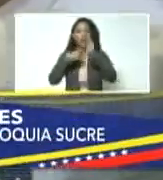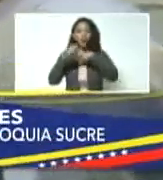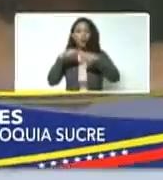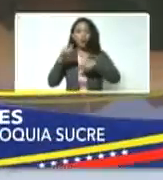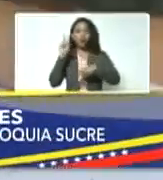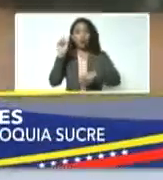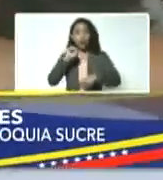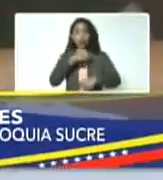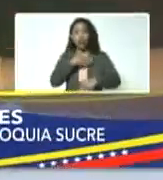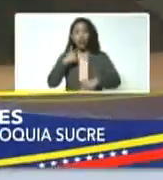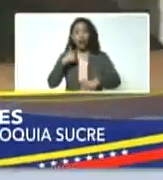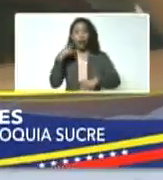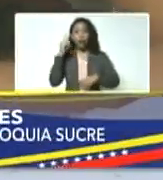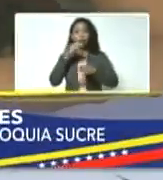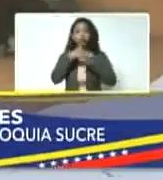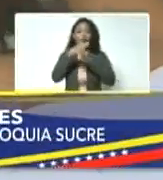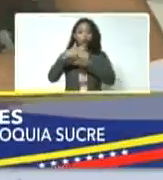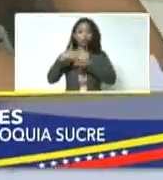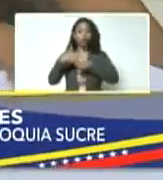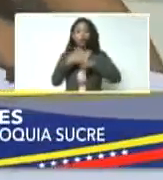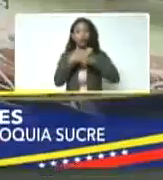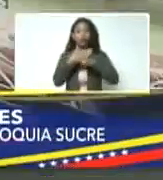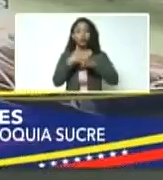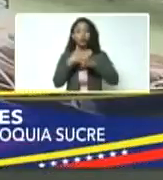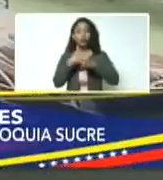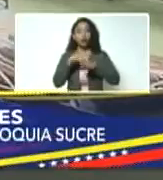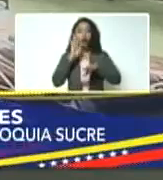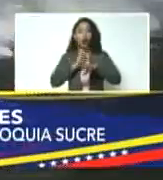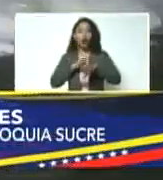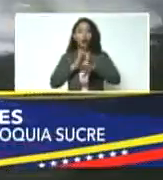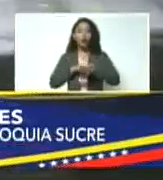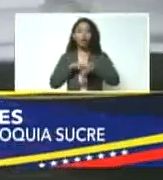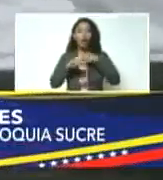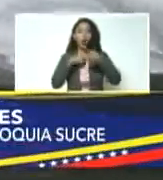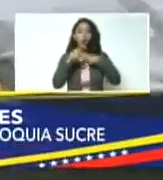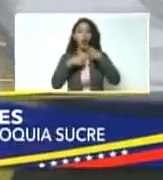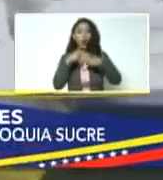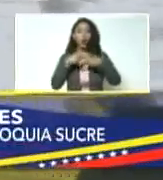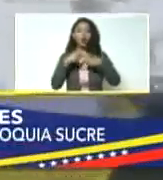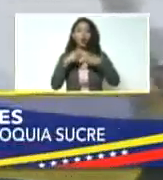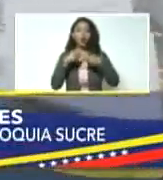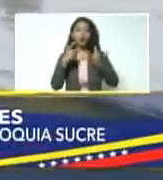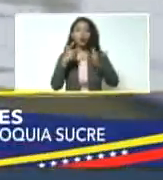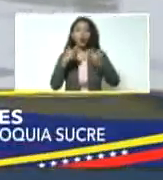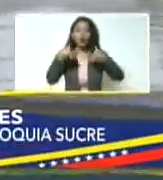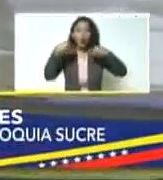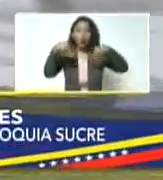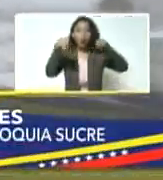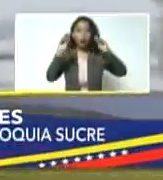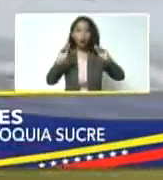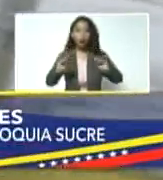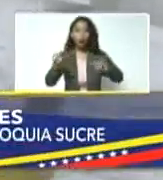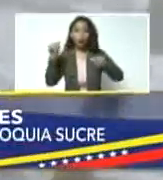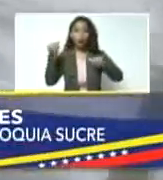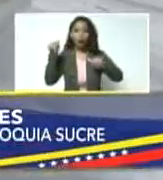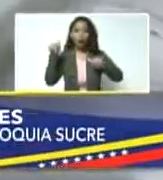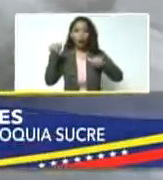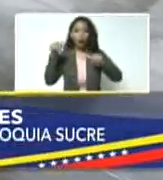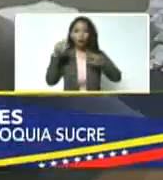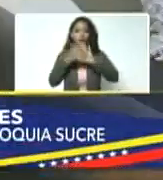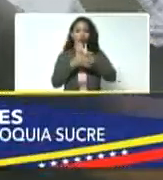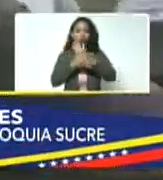quiere, una compartimentación de lo que son los colores de las telas. Y por supuesto, en este caso, estamos